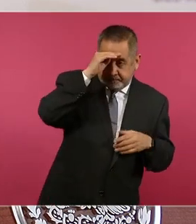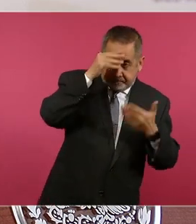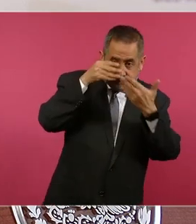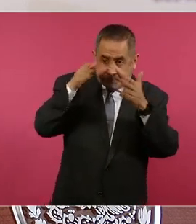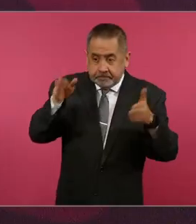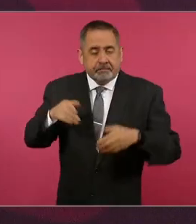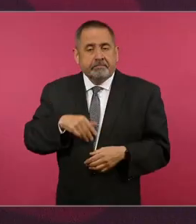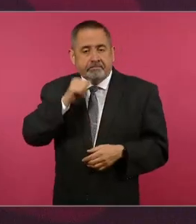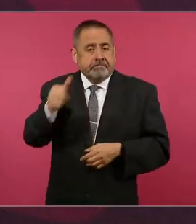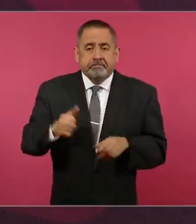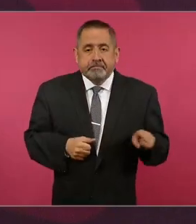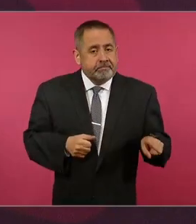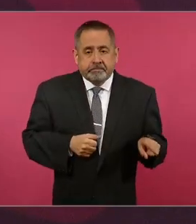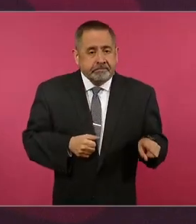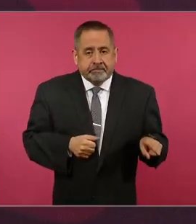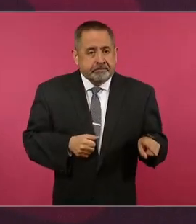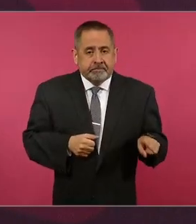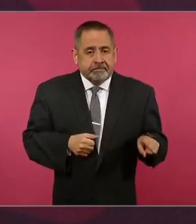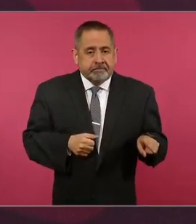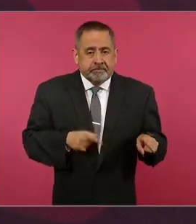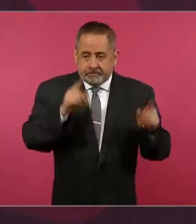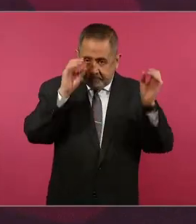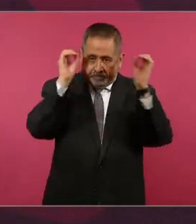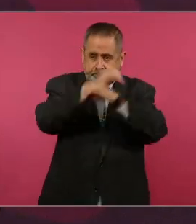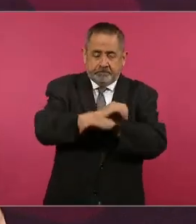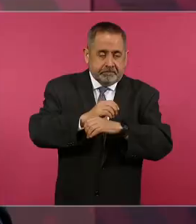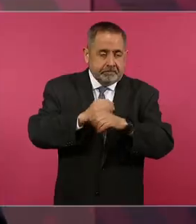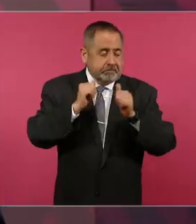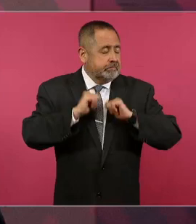distinta se obnubilan